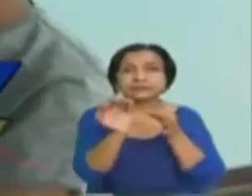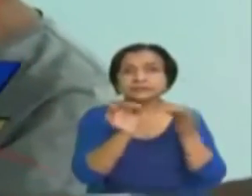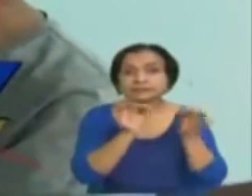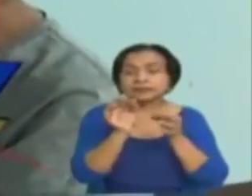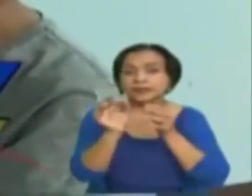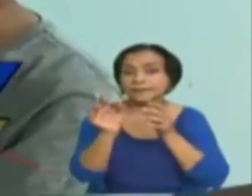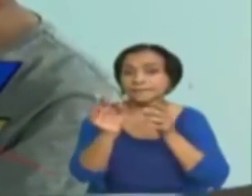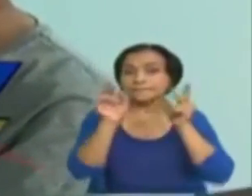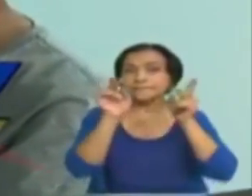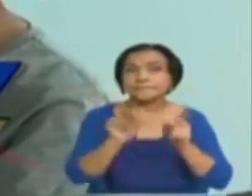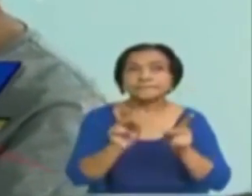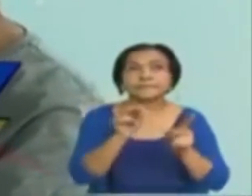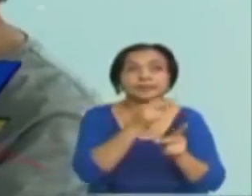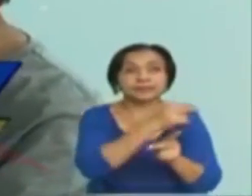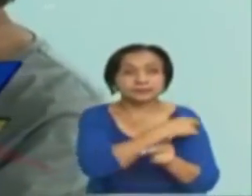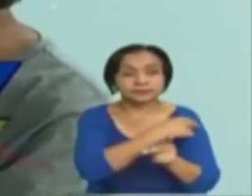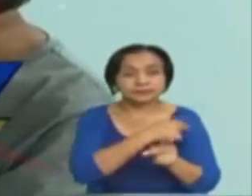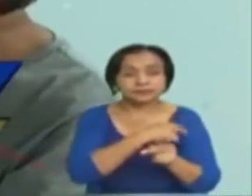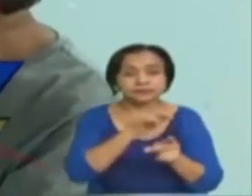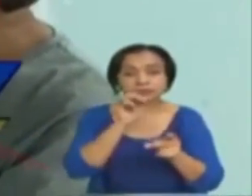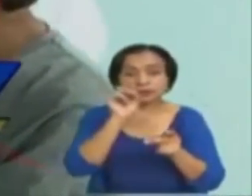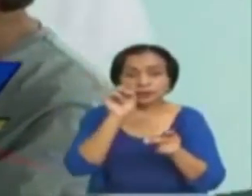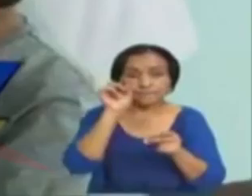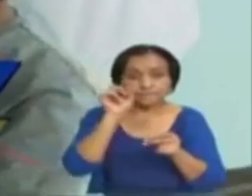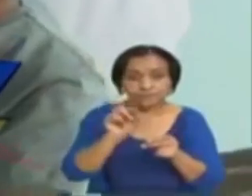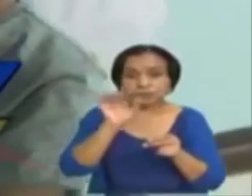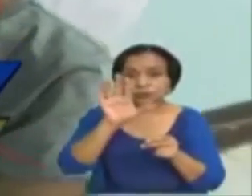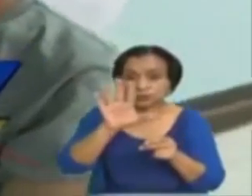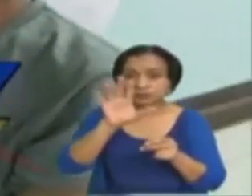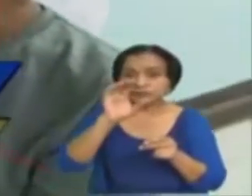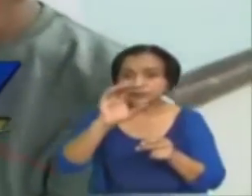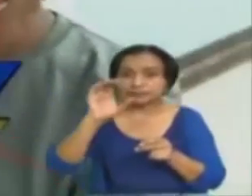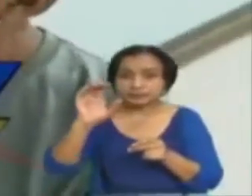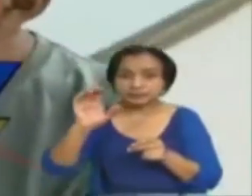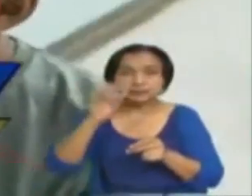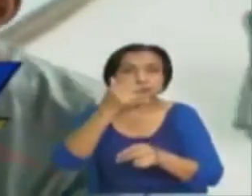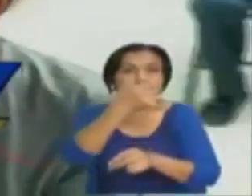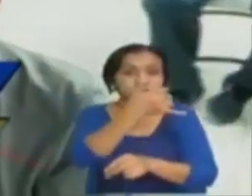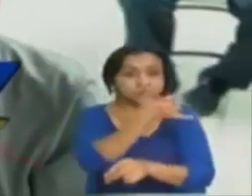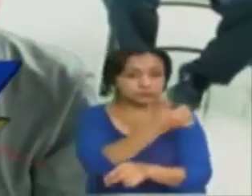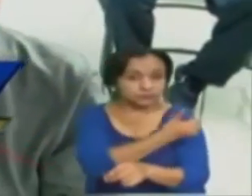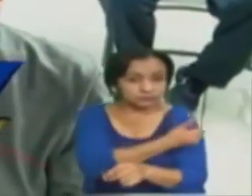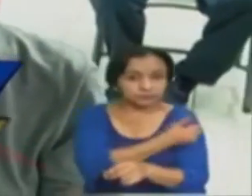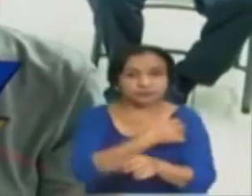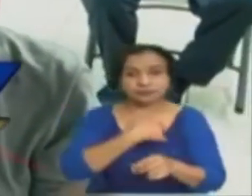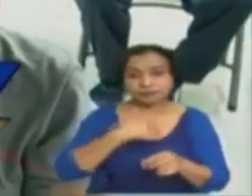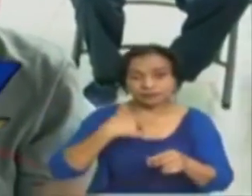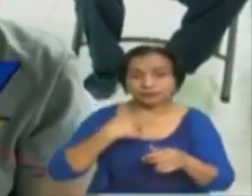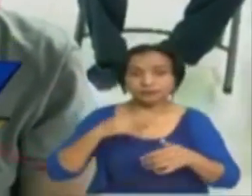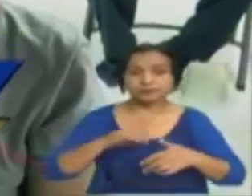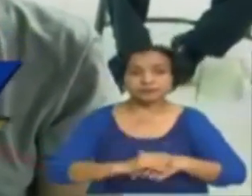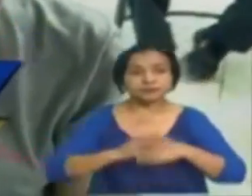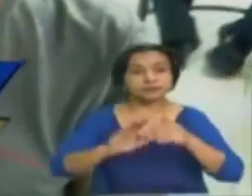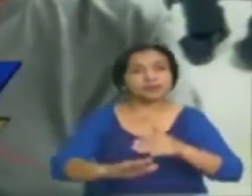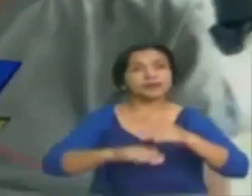medidas que decretan las autoridades sanitarias del mundo y de nuestro país. Ahí estamos y estamos